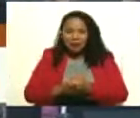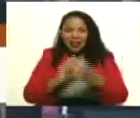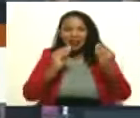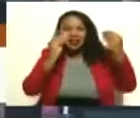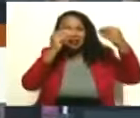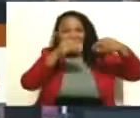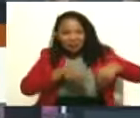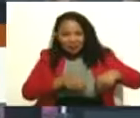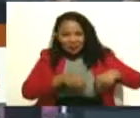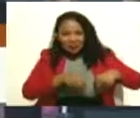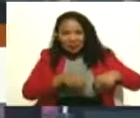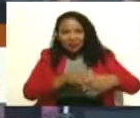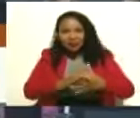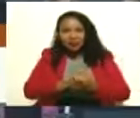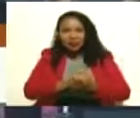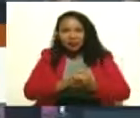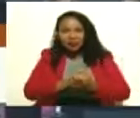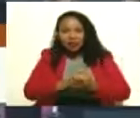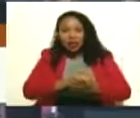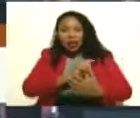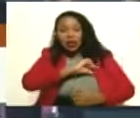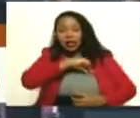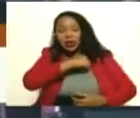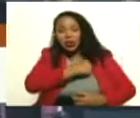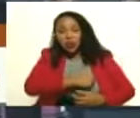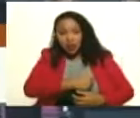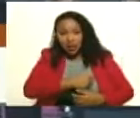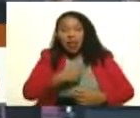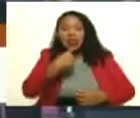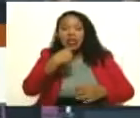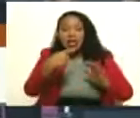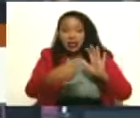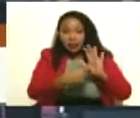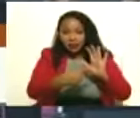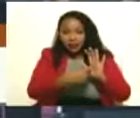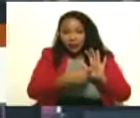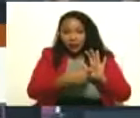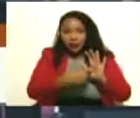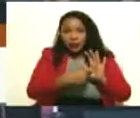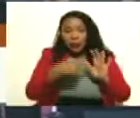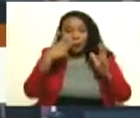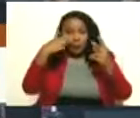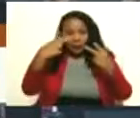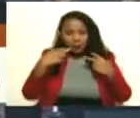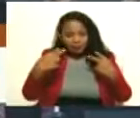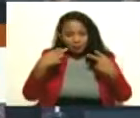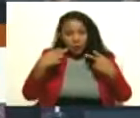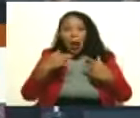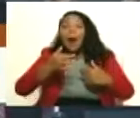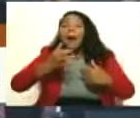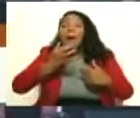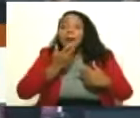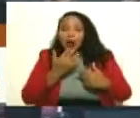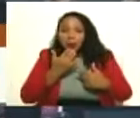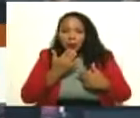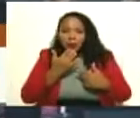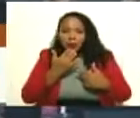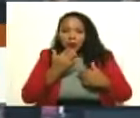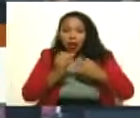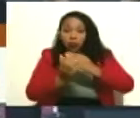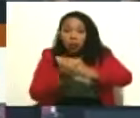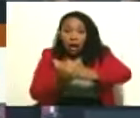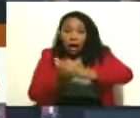acuerdo de Ginebra establece, mire, cuando la Gran Bretaña